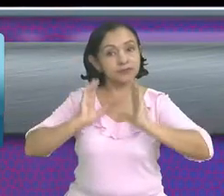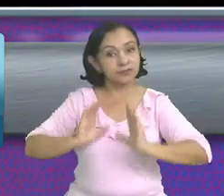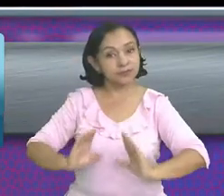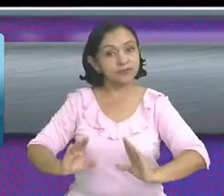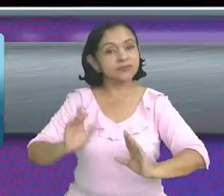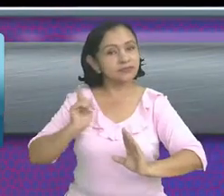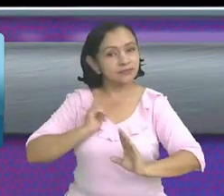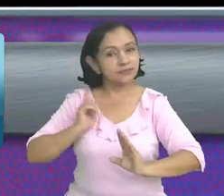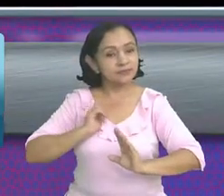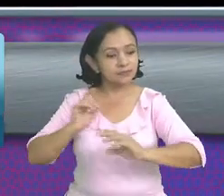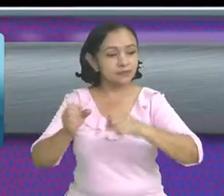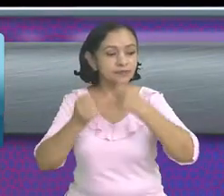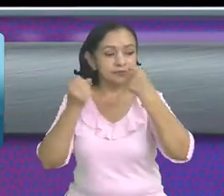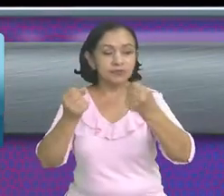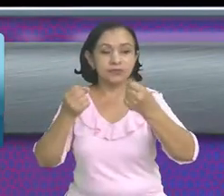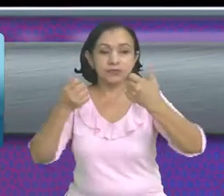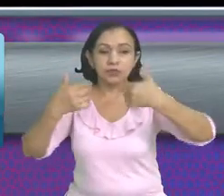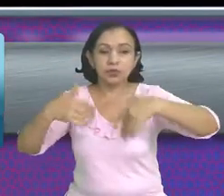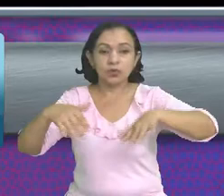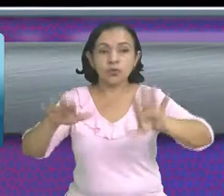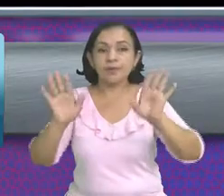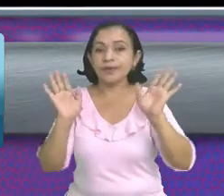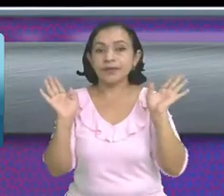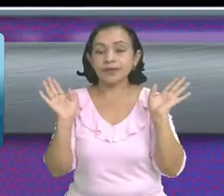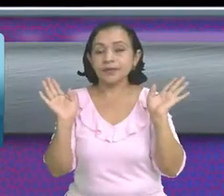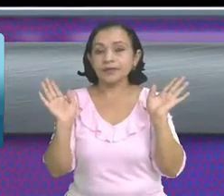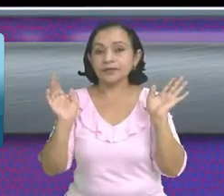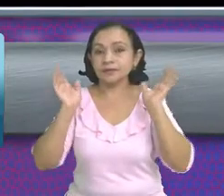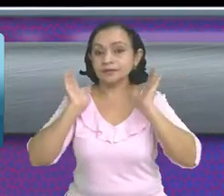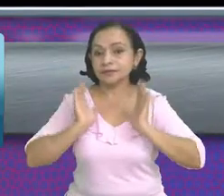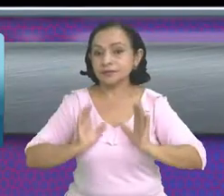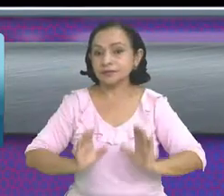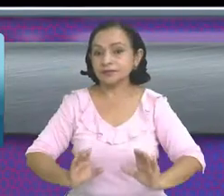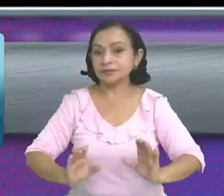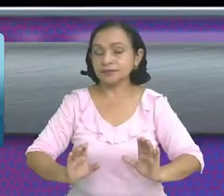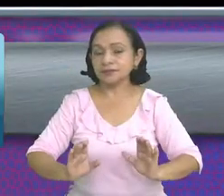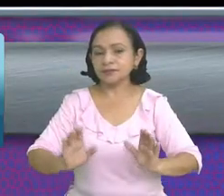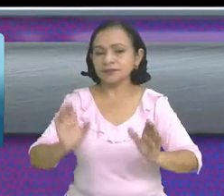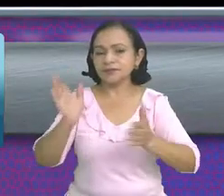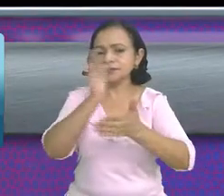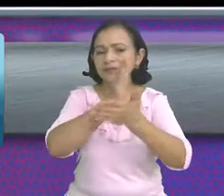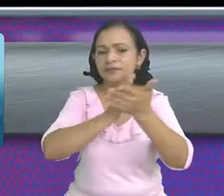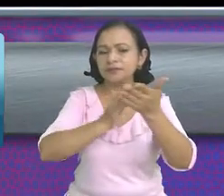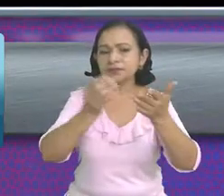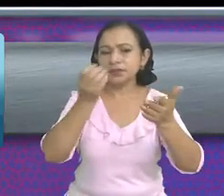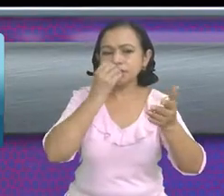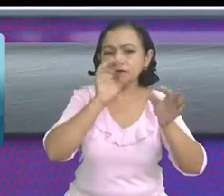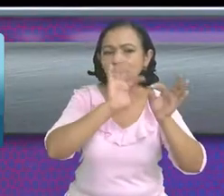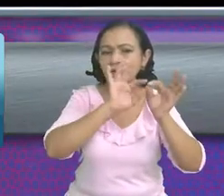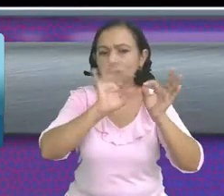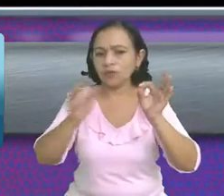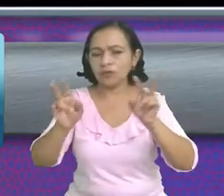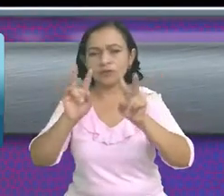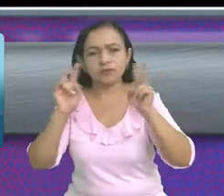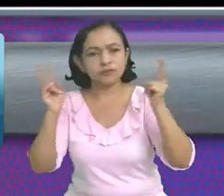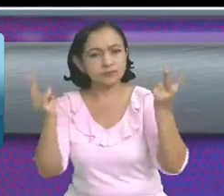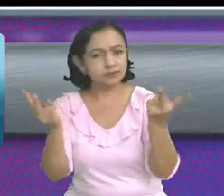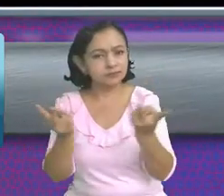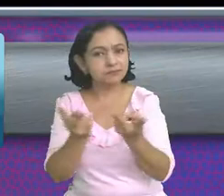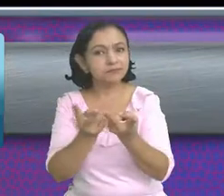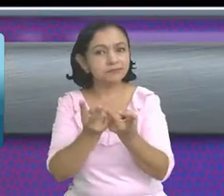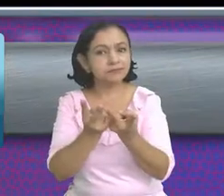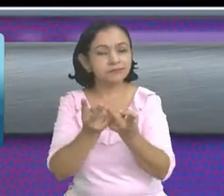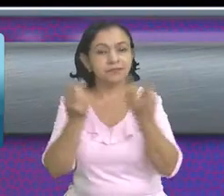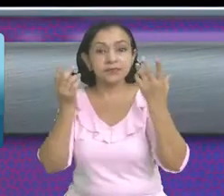nosotros naturalmente ya tenemos ciertos alimentos, frutos, hortalizas